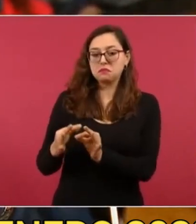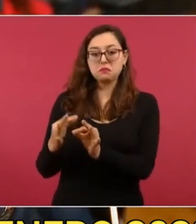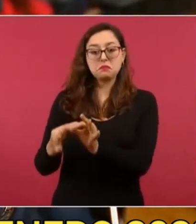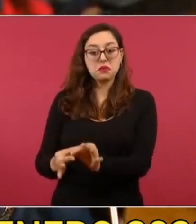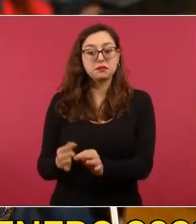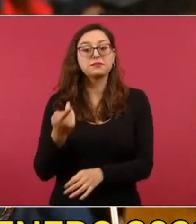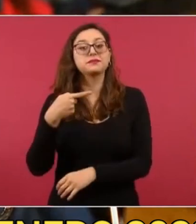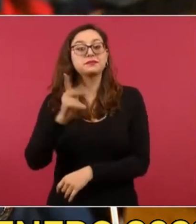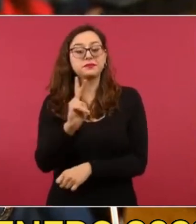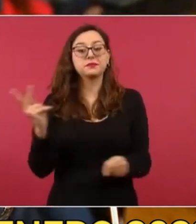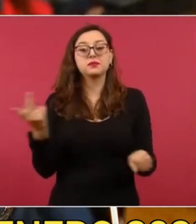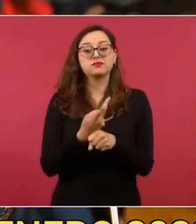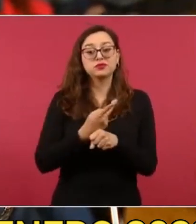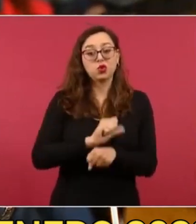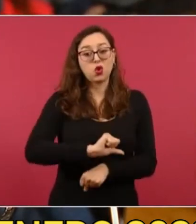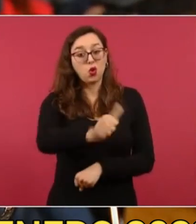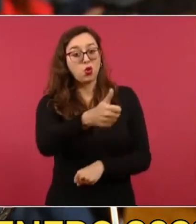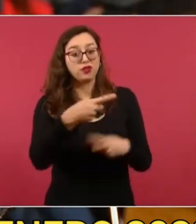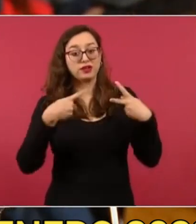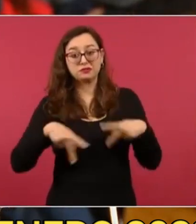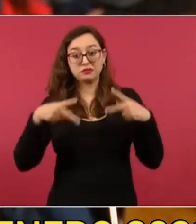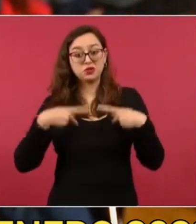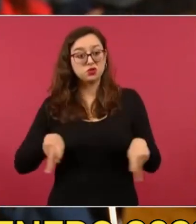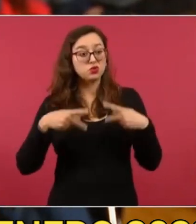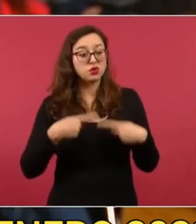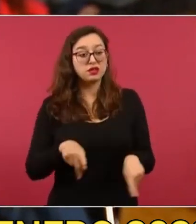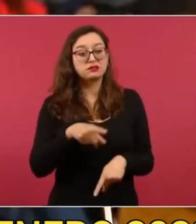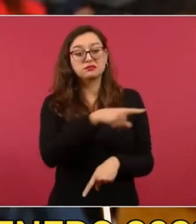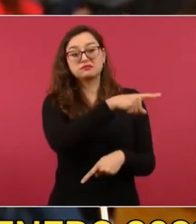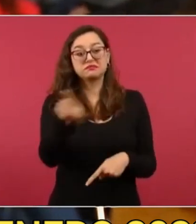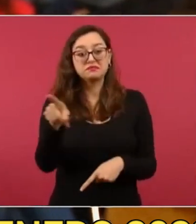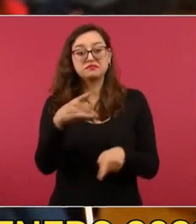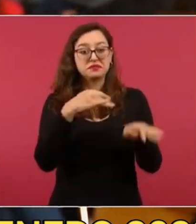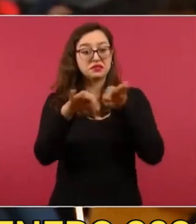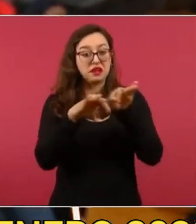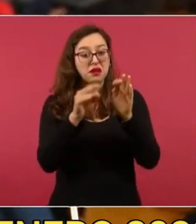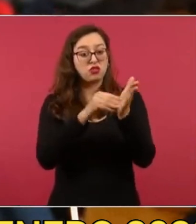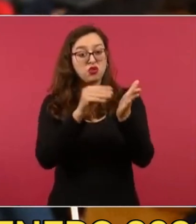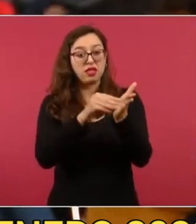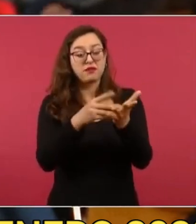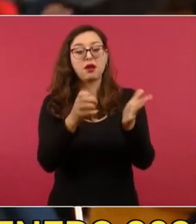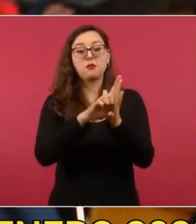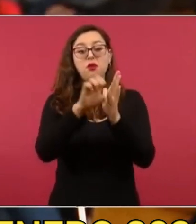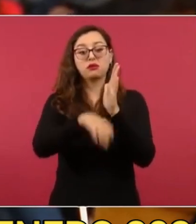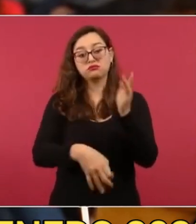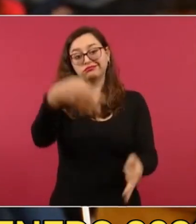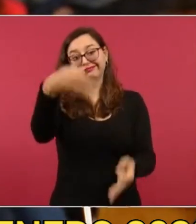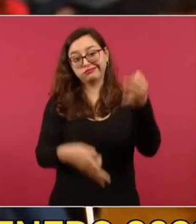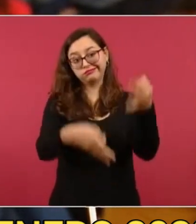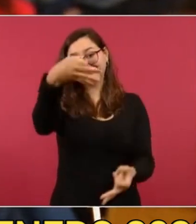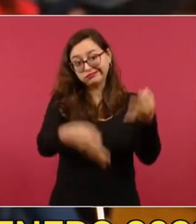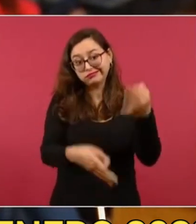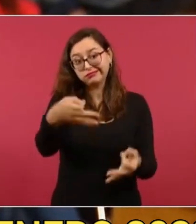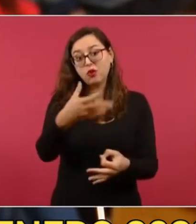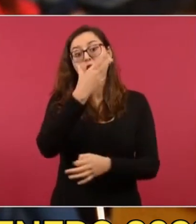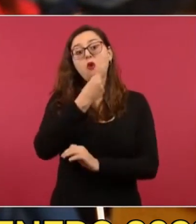de las pasadas administraciones no están yendo hacia el mismo rumbo. Y me refiero al fiscal general del estado de Quintana Roo,